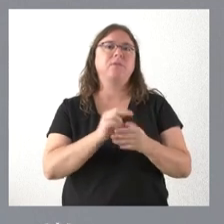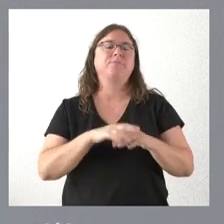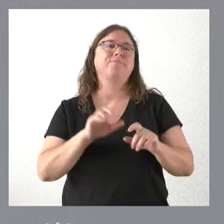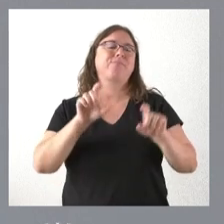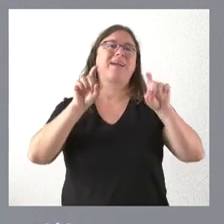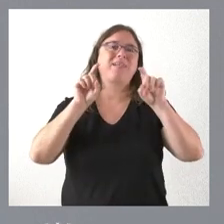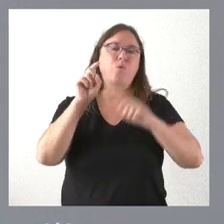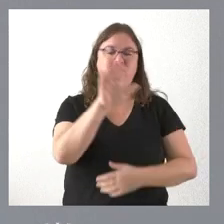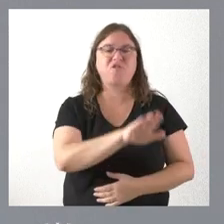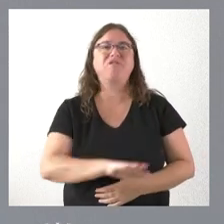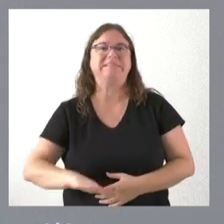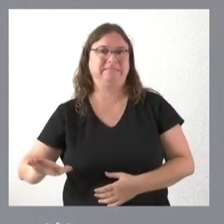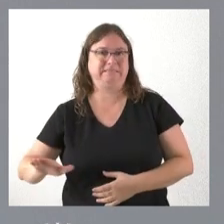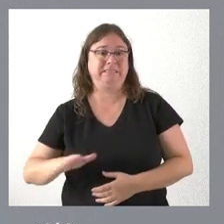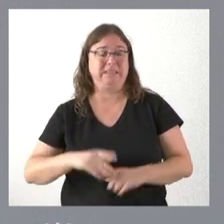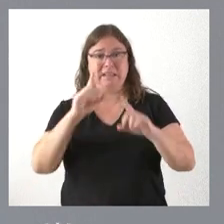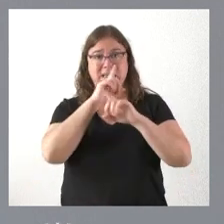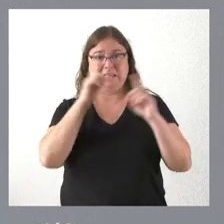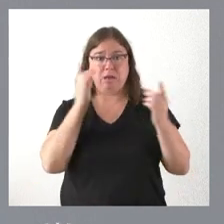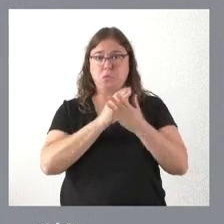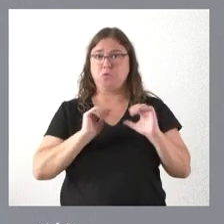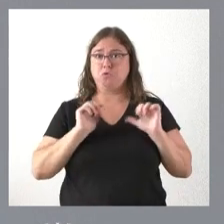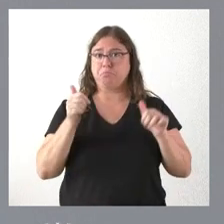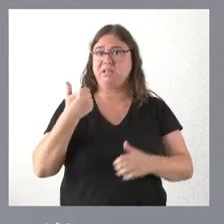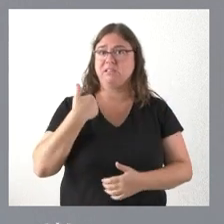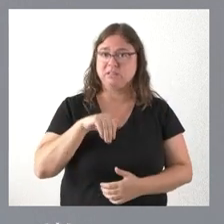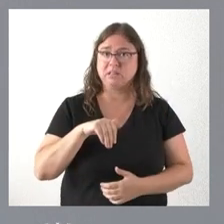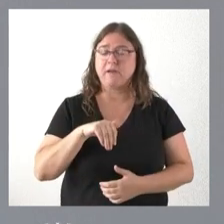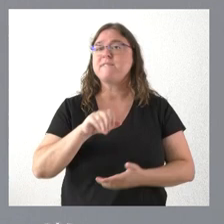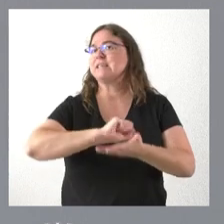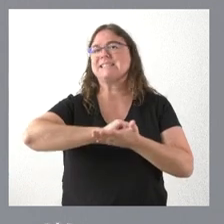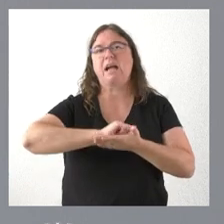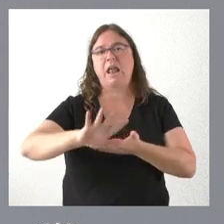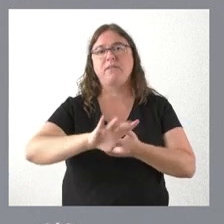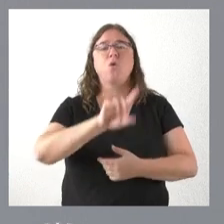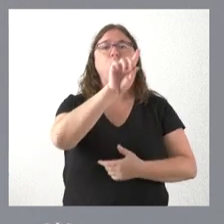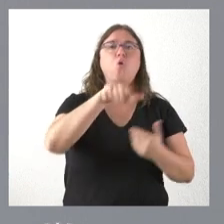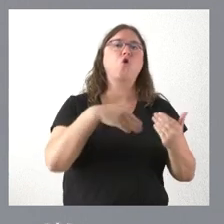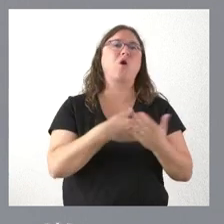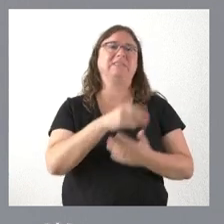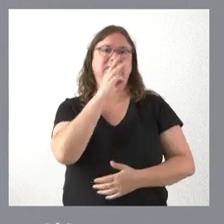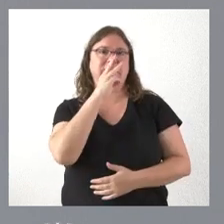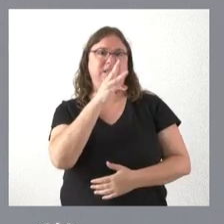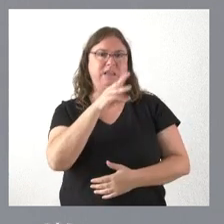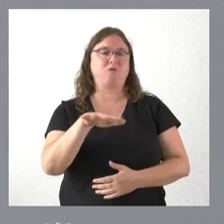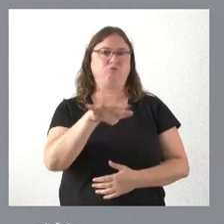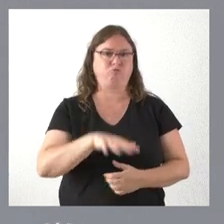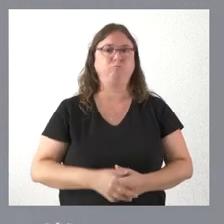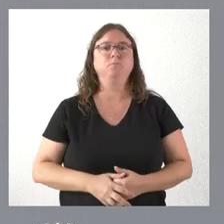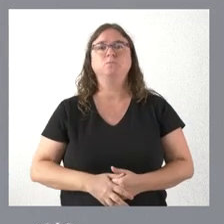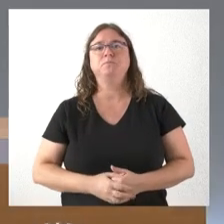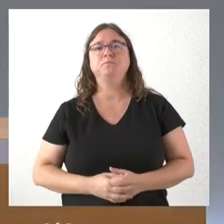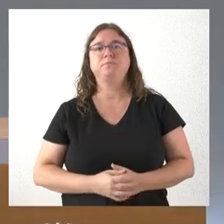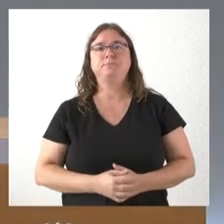esa educación infantil que para este curso que ha comenzado tiene gratuidad entre uno y tres años en nuestra comunidad Autónoma